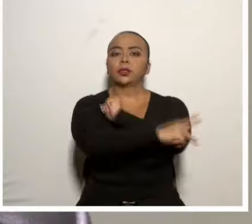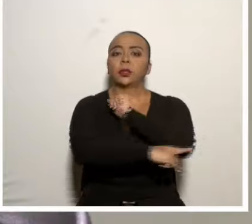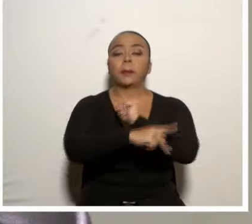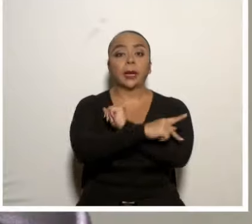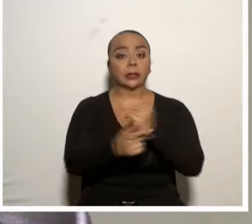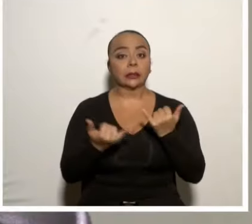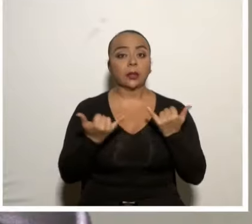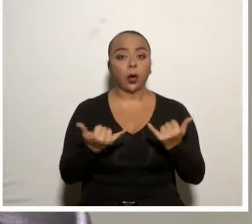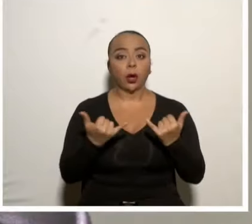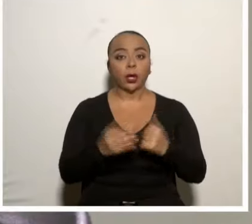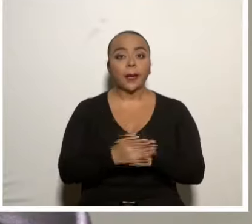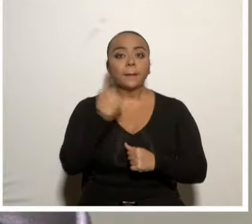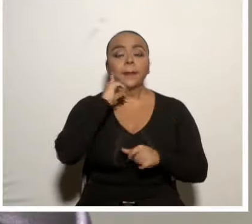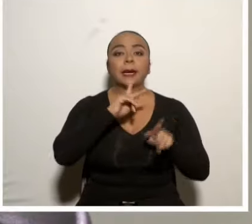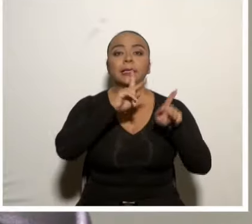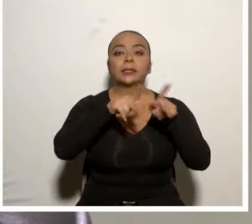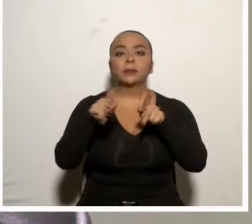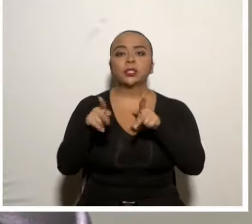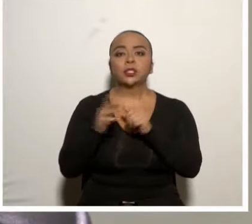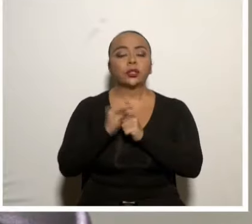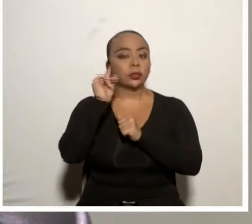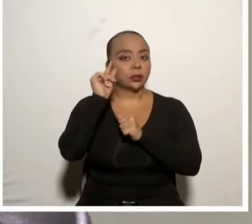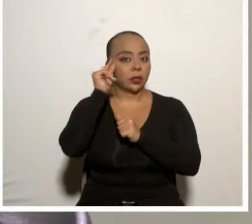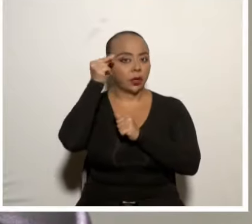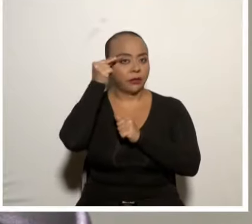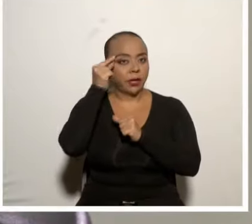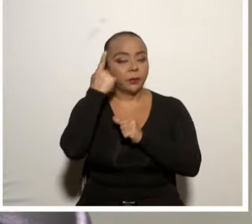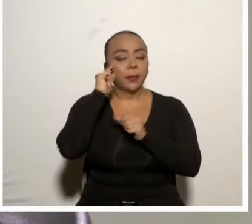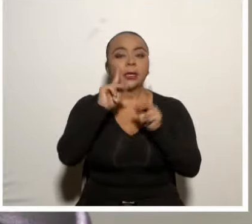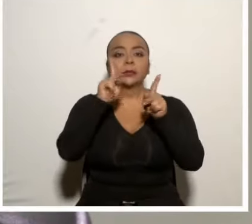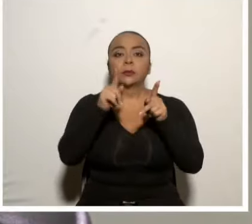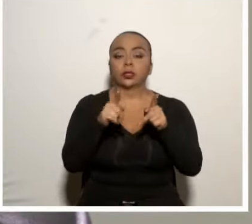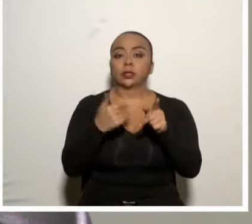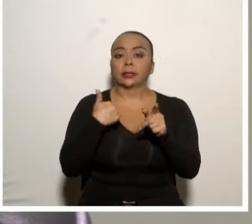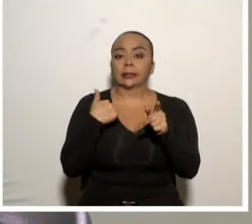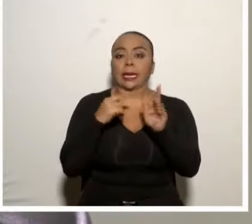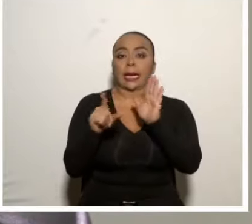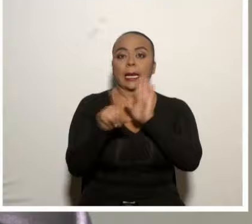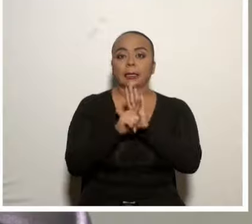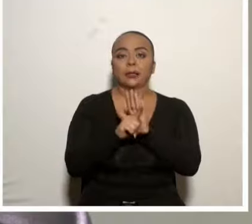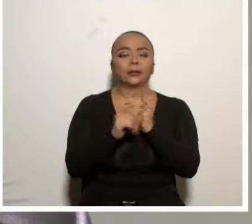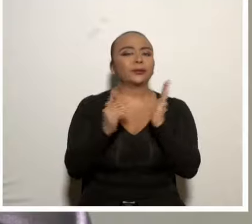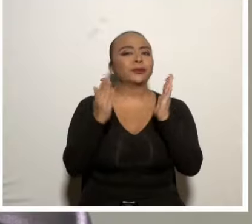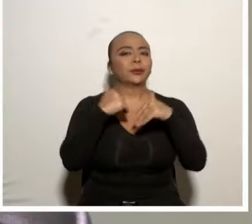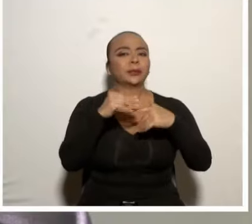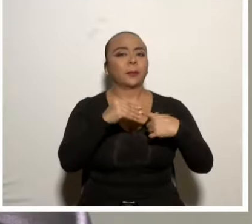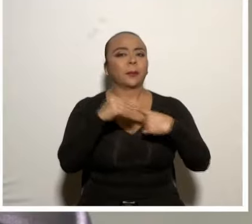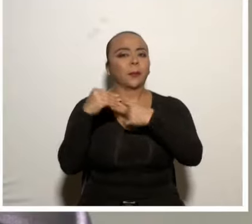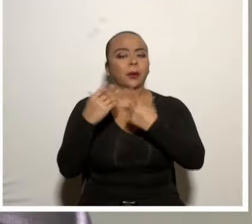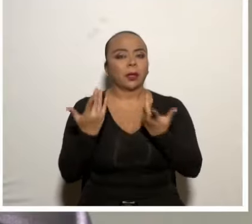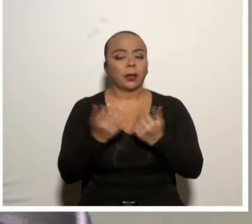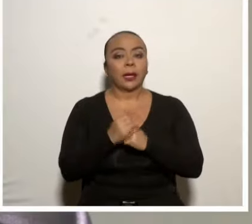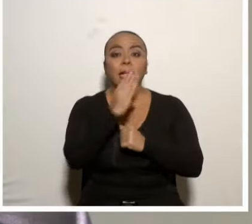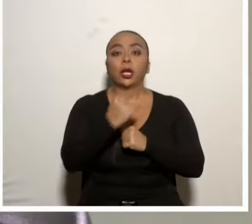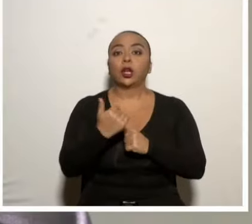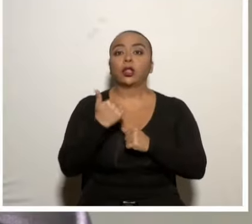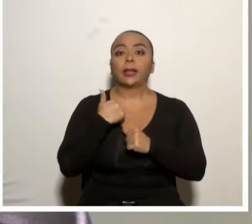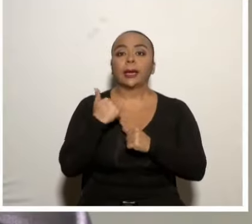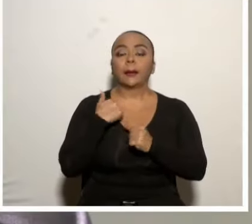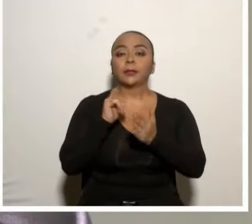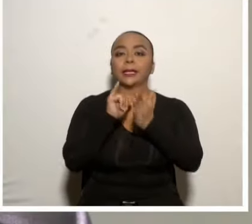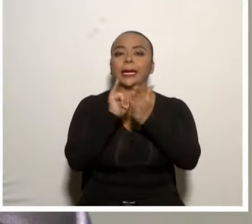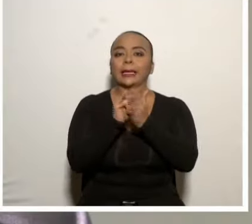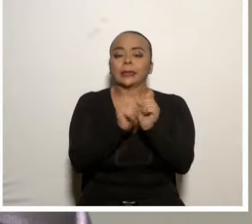por hoy, para las personas que nos administran, para las personas que nos legislan, no ha sido una prioridad y lo tenemos precisamente en